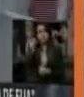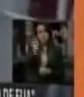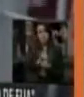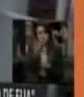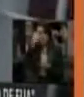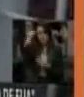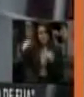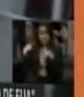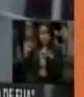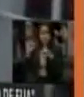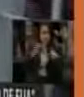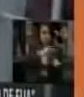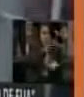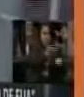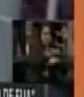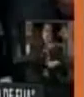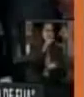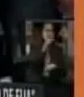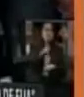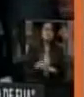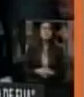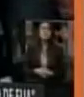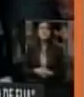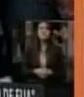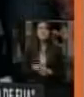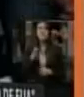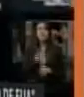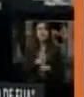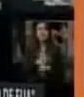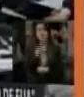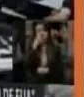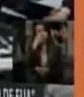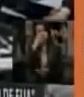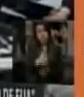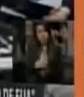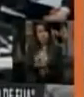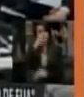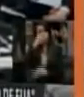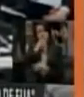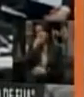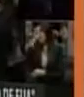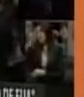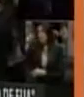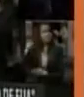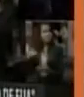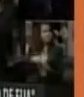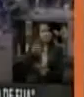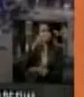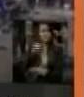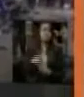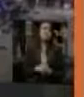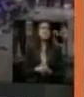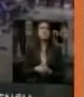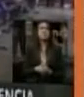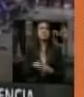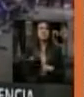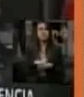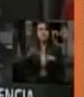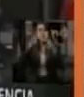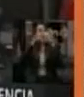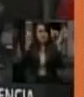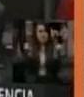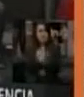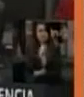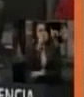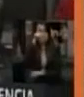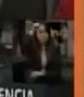colaboran con las instituciones federales en el control de la inmigración ilegal al nivel o al máximo nivel posible,